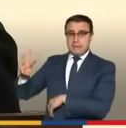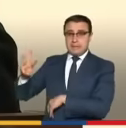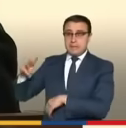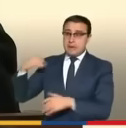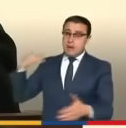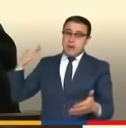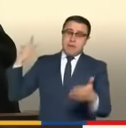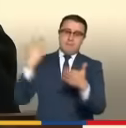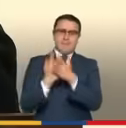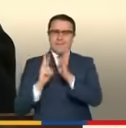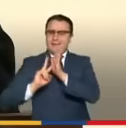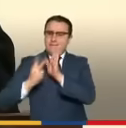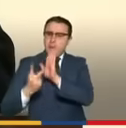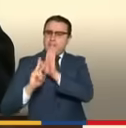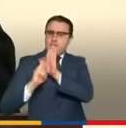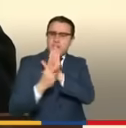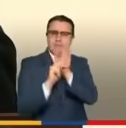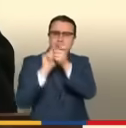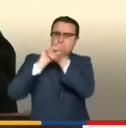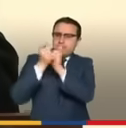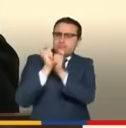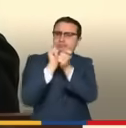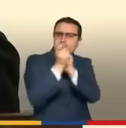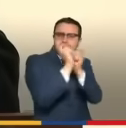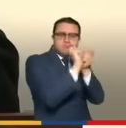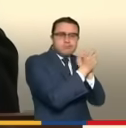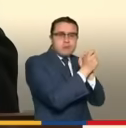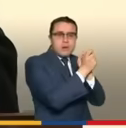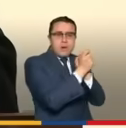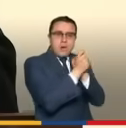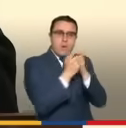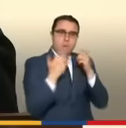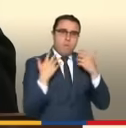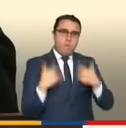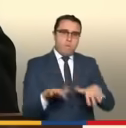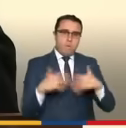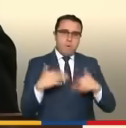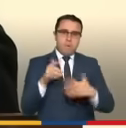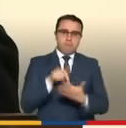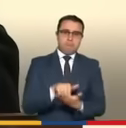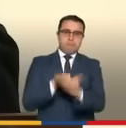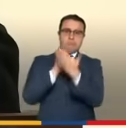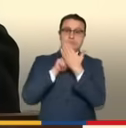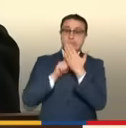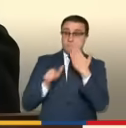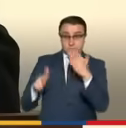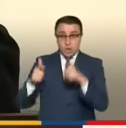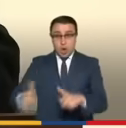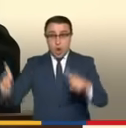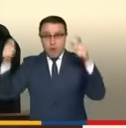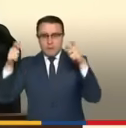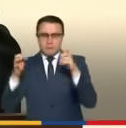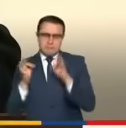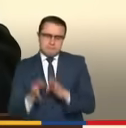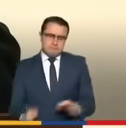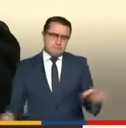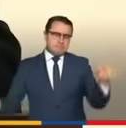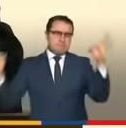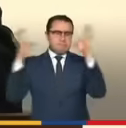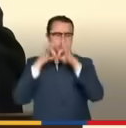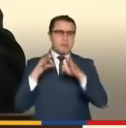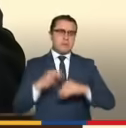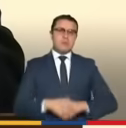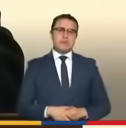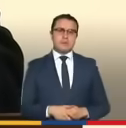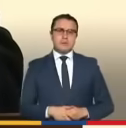qué importante se ha vuelto este Congreso de la República, porque en cierta forma lo hemos